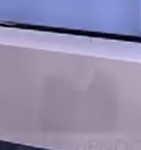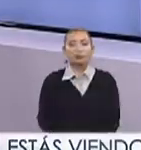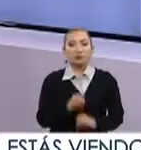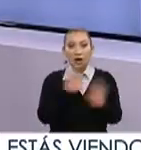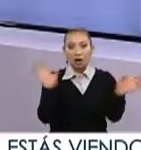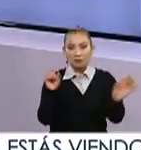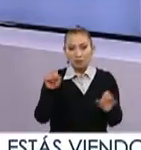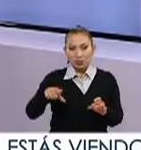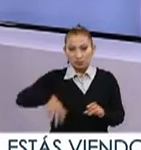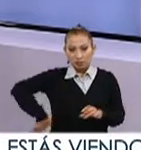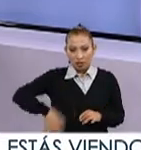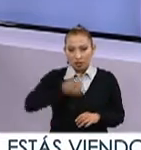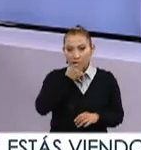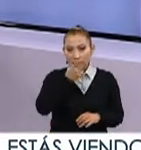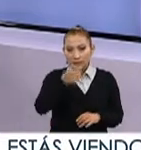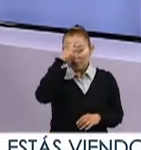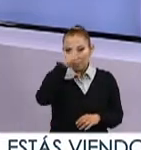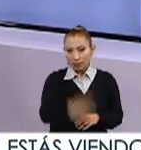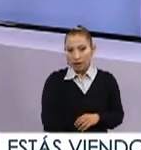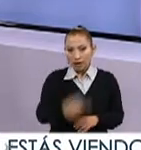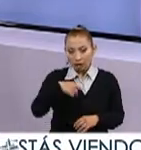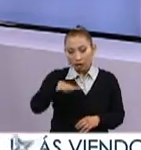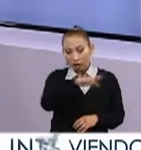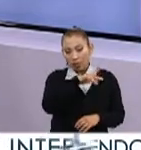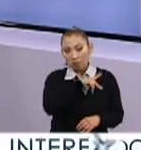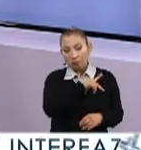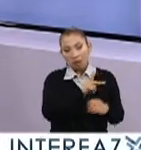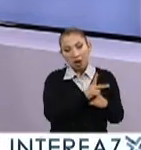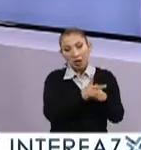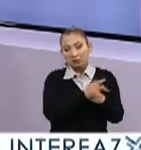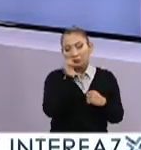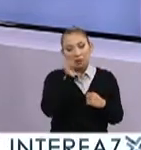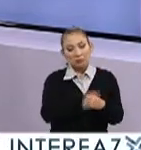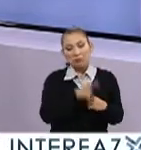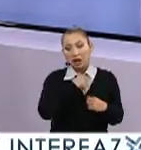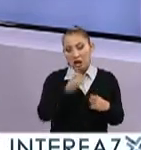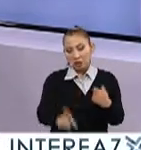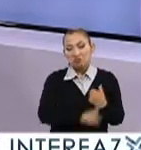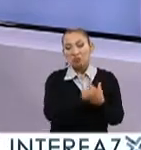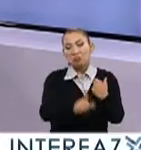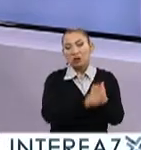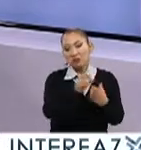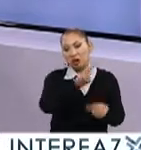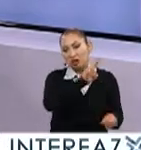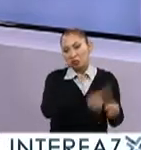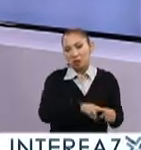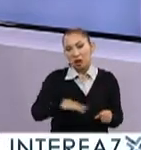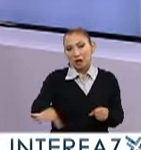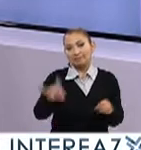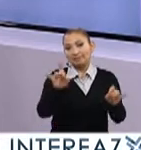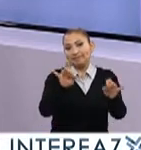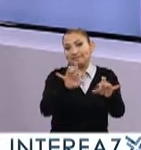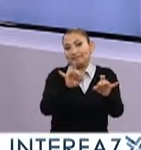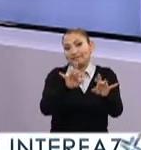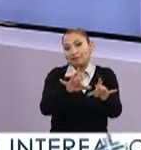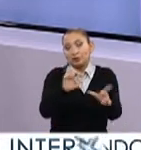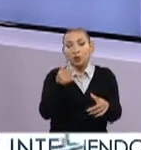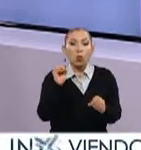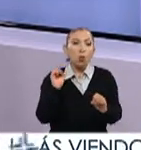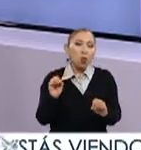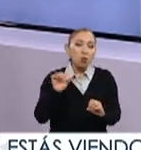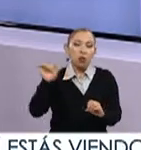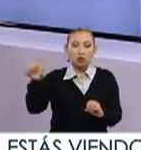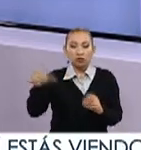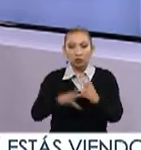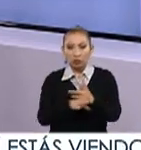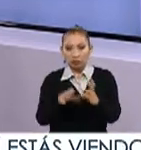Así es, Omar, como bien lo mencionas, México no es un país exento de los llamados desastres ocasionados por eventos naturales o por